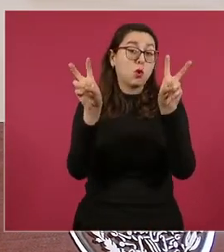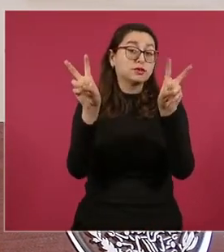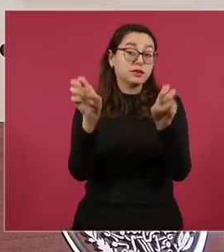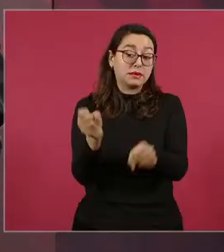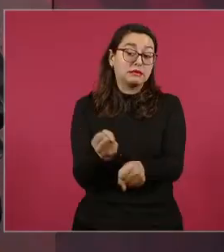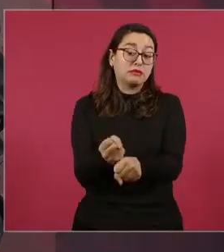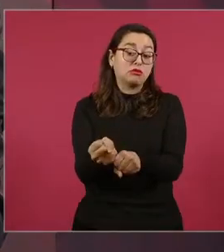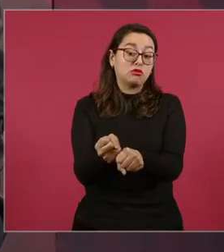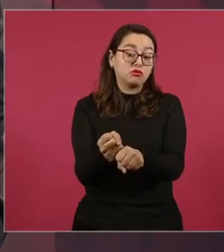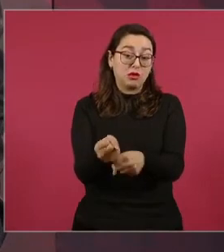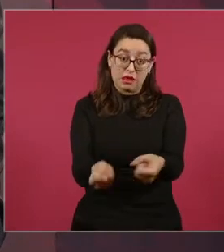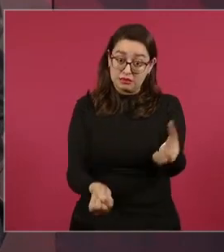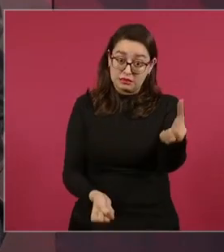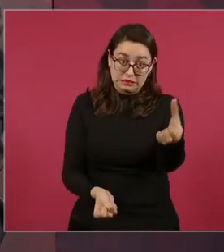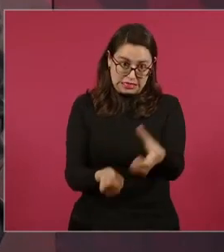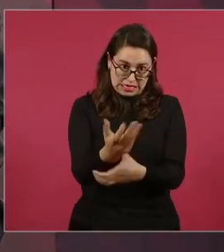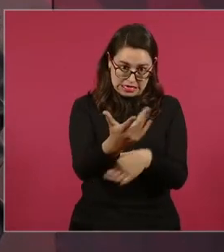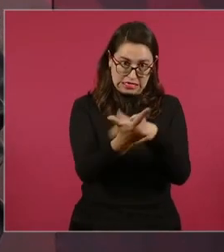participé.